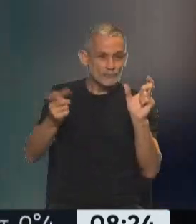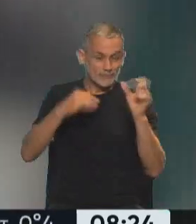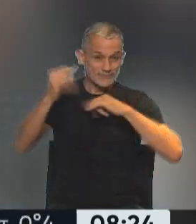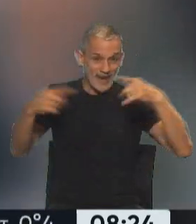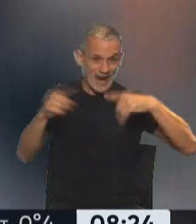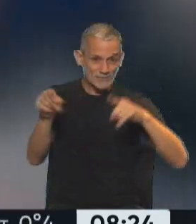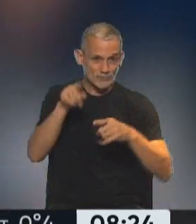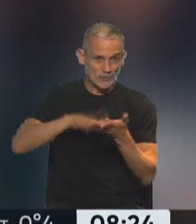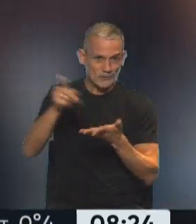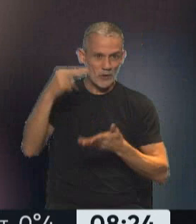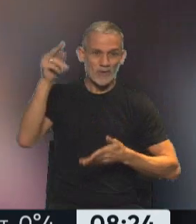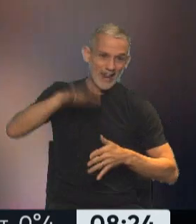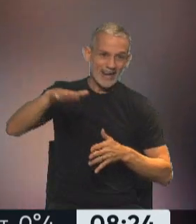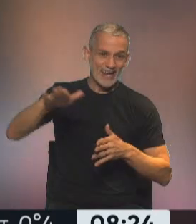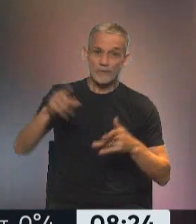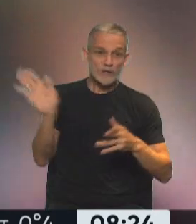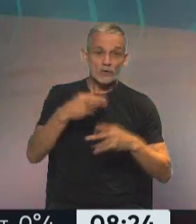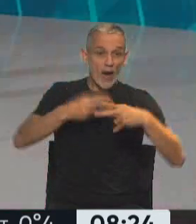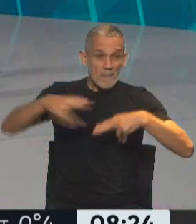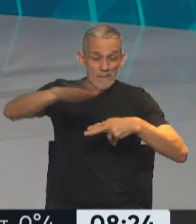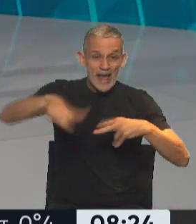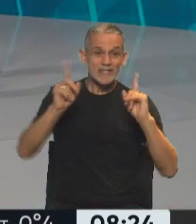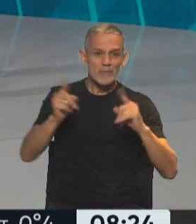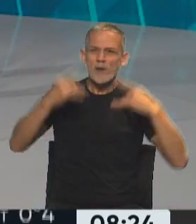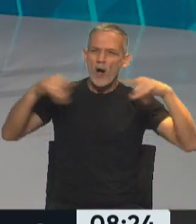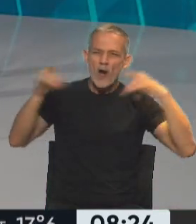¿Y qué pasó? Toda la plaza empezó a cantar.